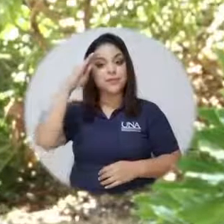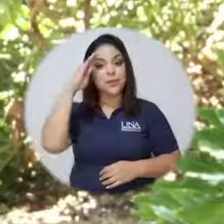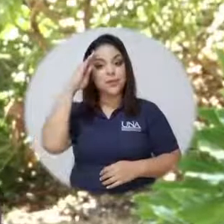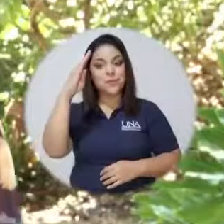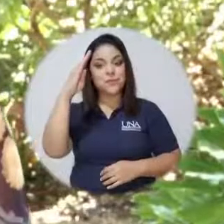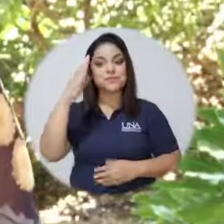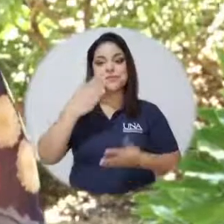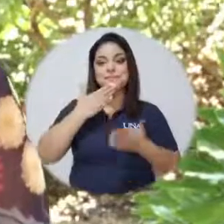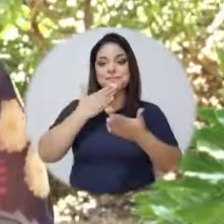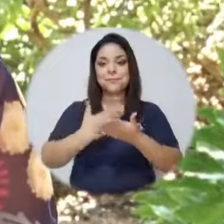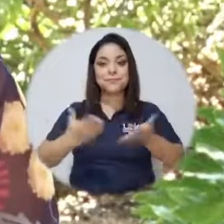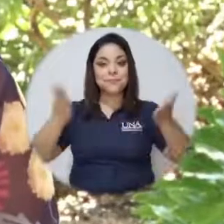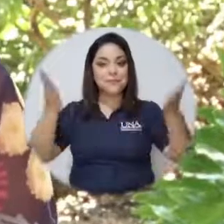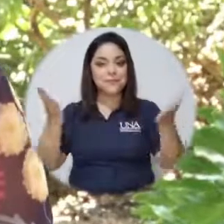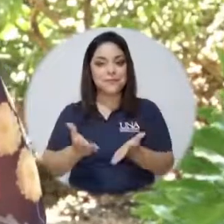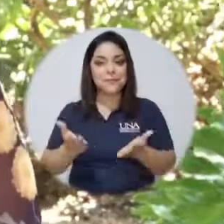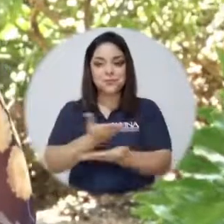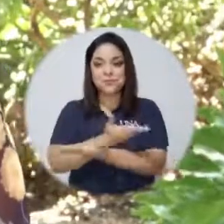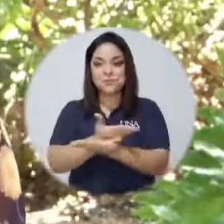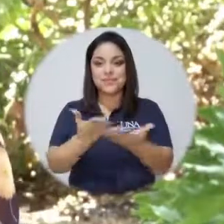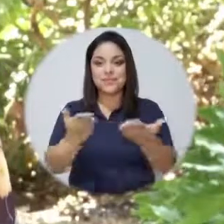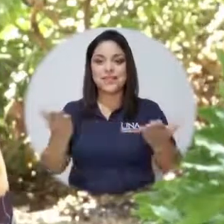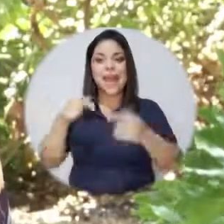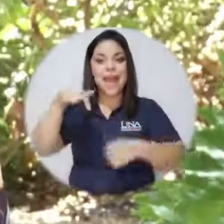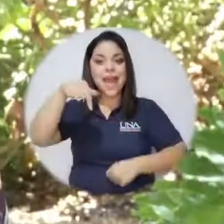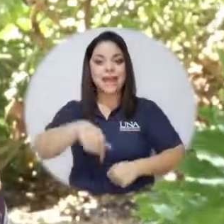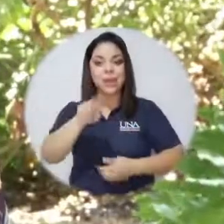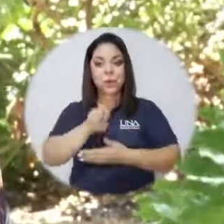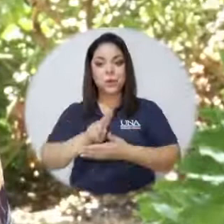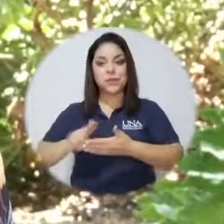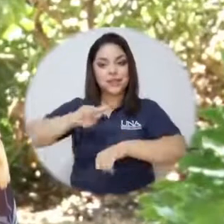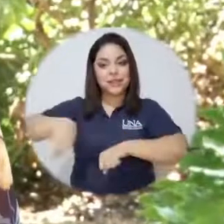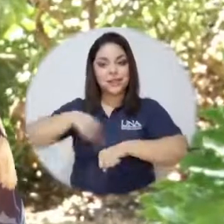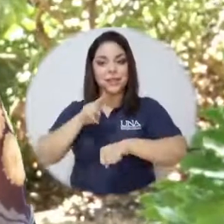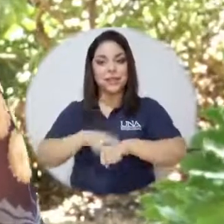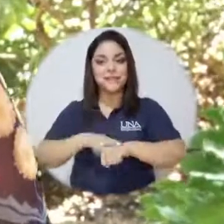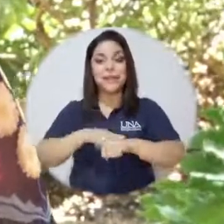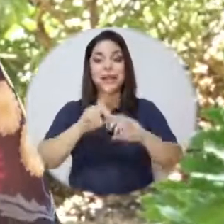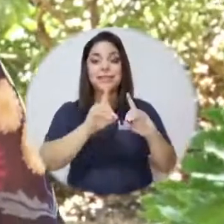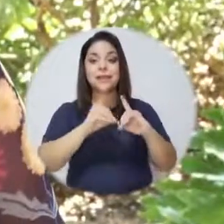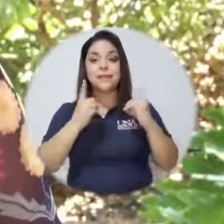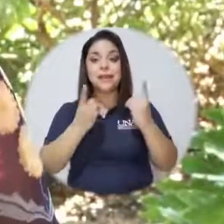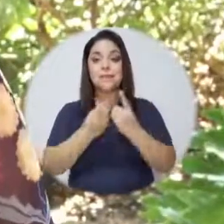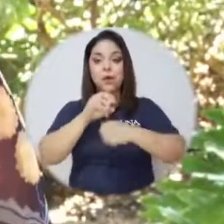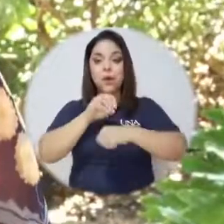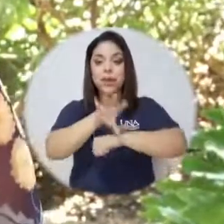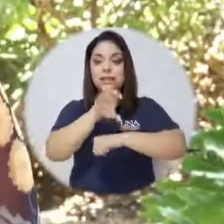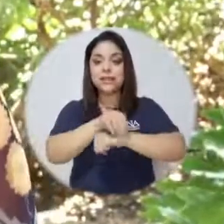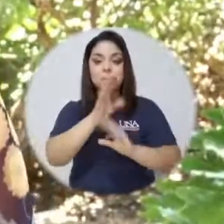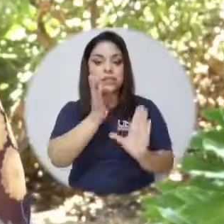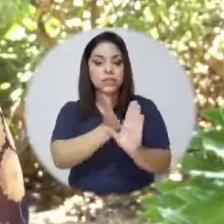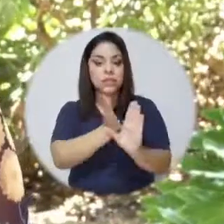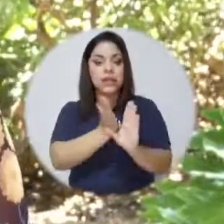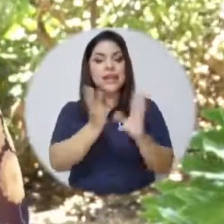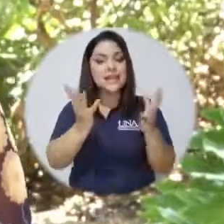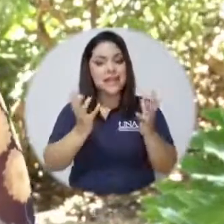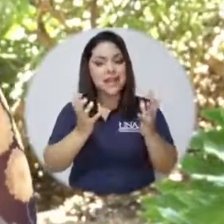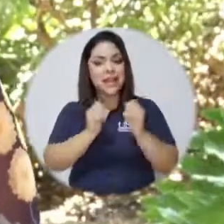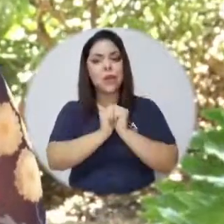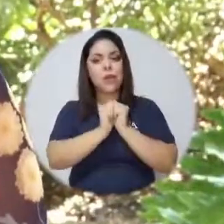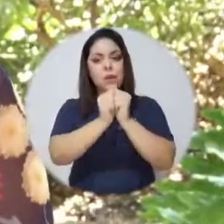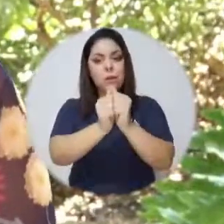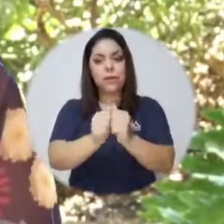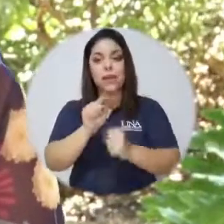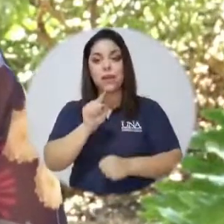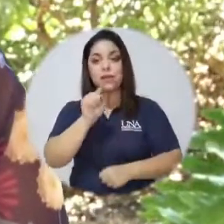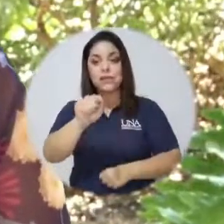Hola, bienvenidos y bienvenidas a la Universidad Nacional. El Departamento de Orientación y Psicología quiere acompañarte